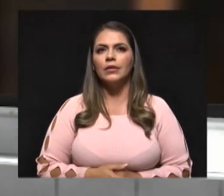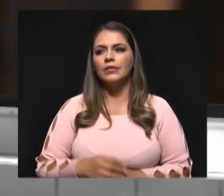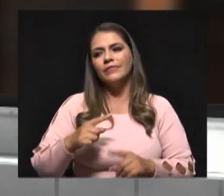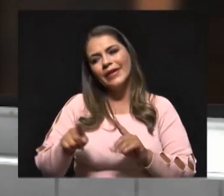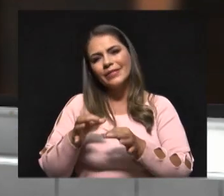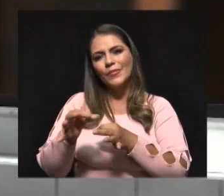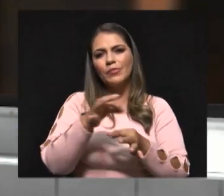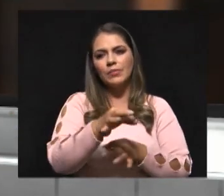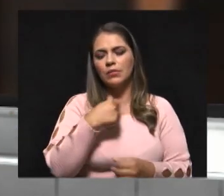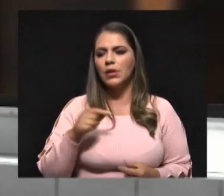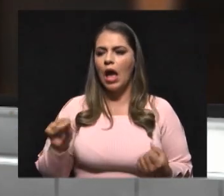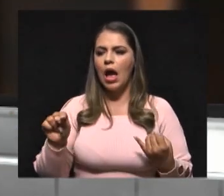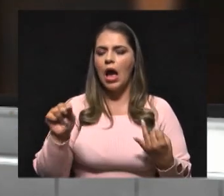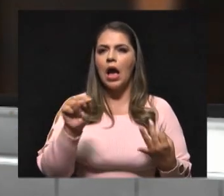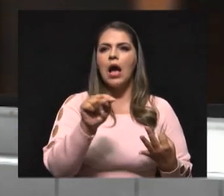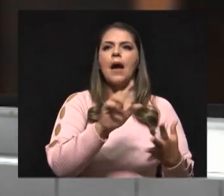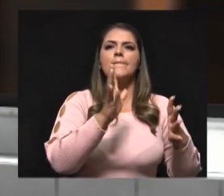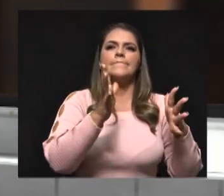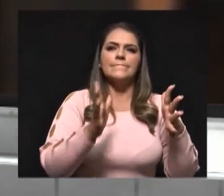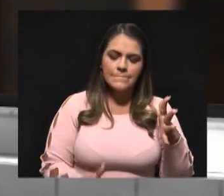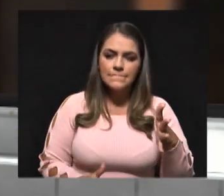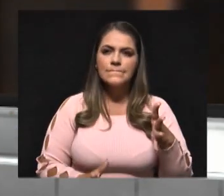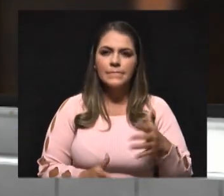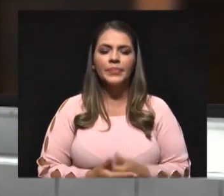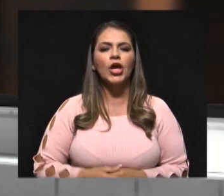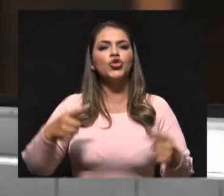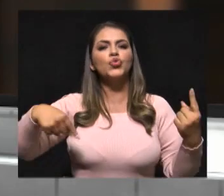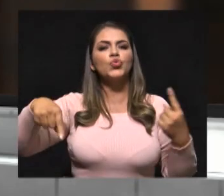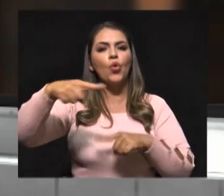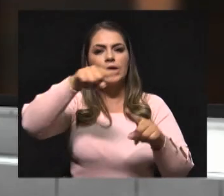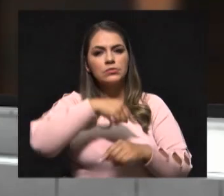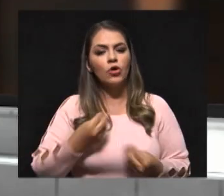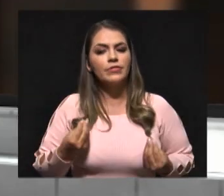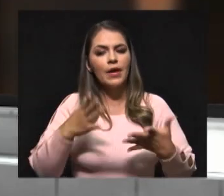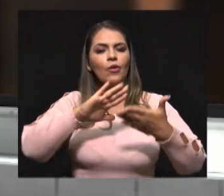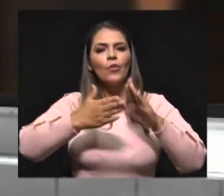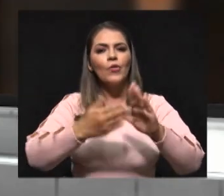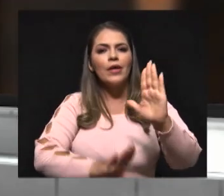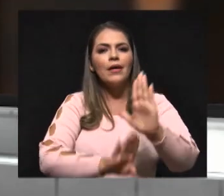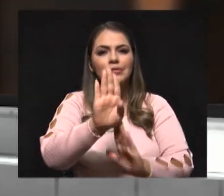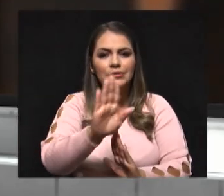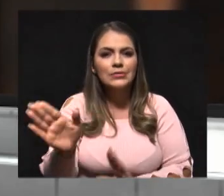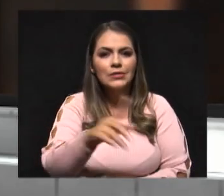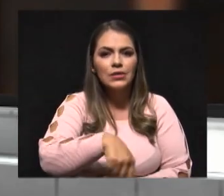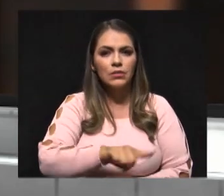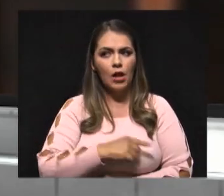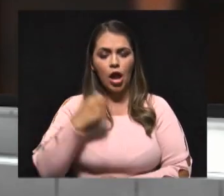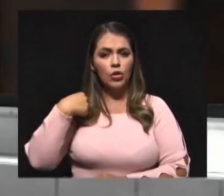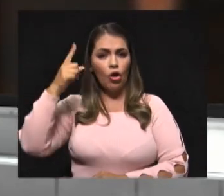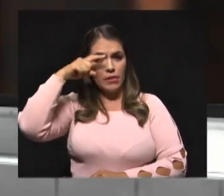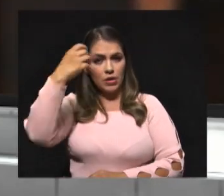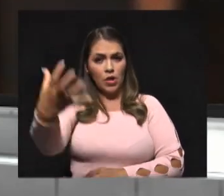distinto cuando me di cuenta que el turismo realmente le genera beneficios económicos a la gente no solo a los